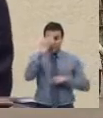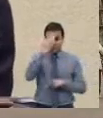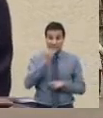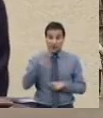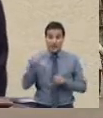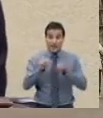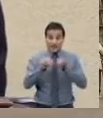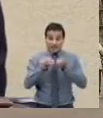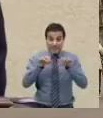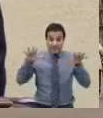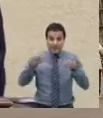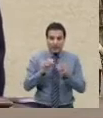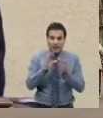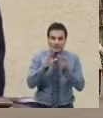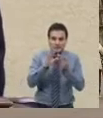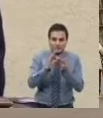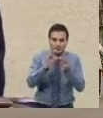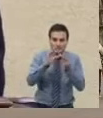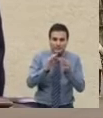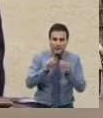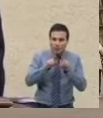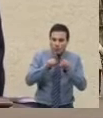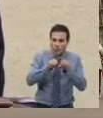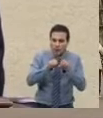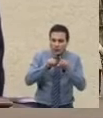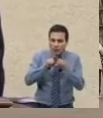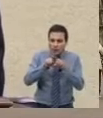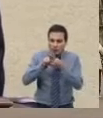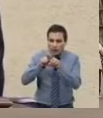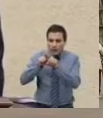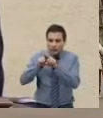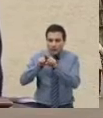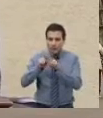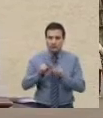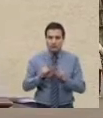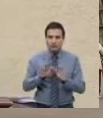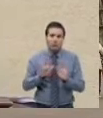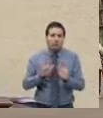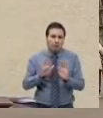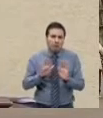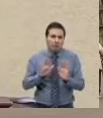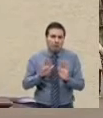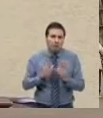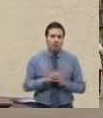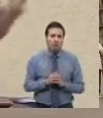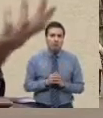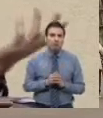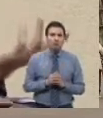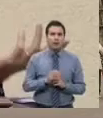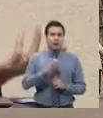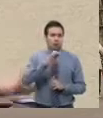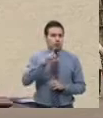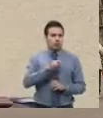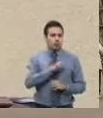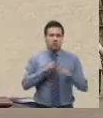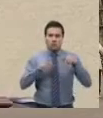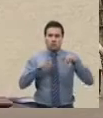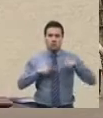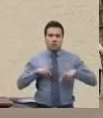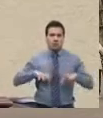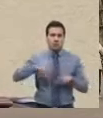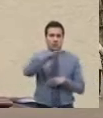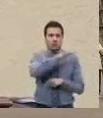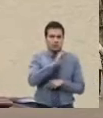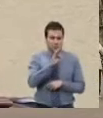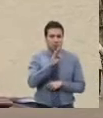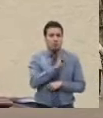que haya, se pretenda que, y es un derecho de las y los ciudadanos expresar libremente nuestras preferencias